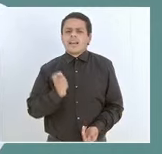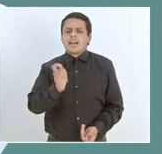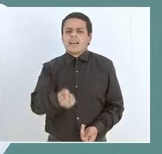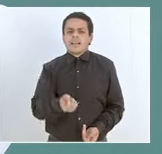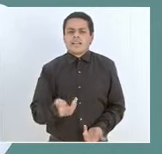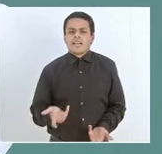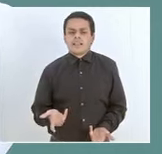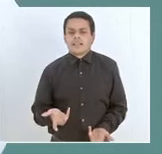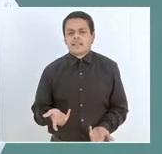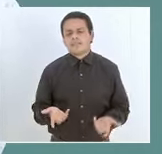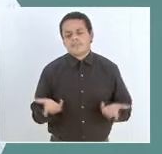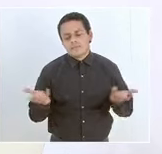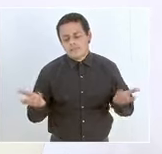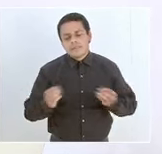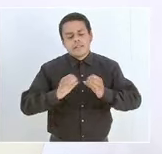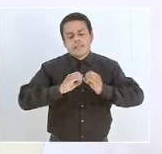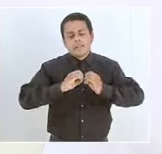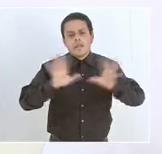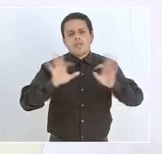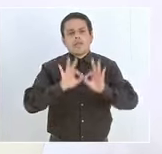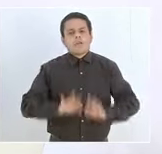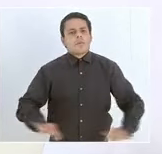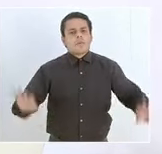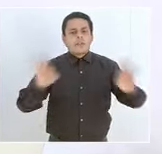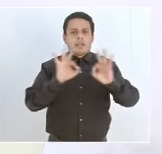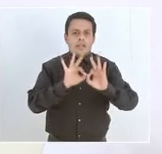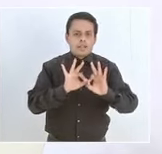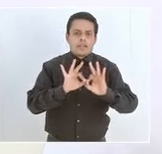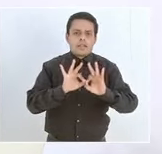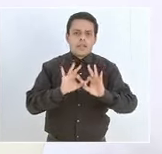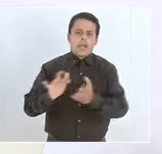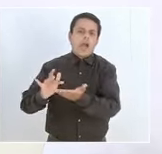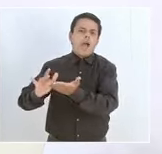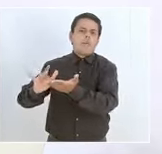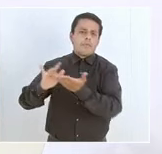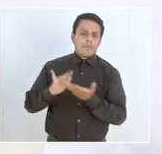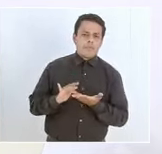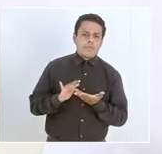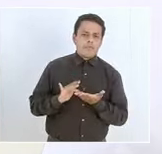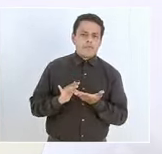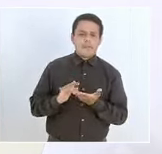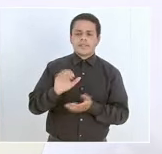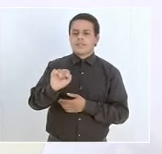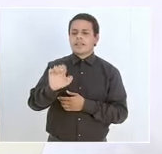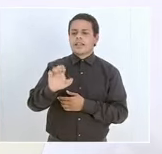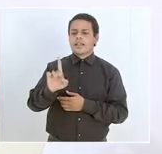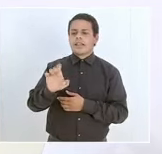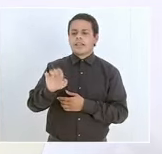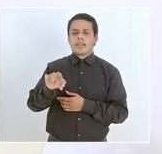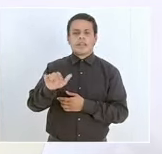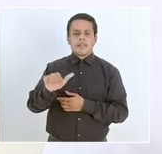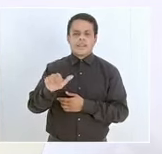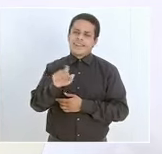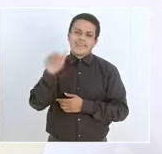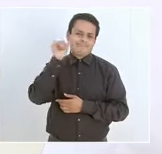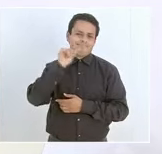es muy importante el apoyo de la Secretaría de la Defensa y en